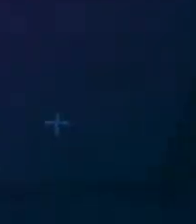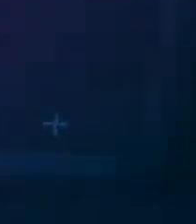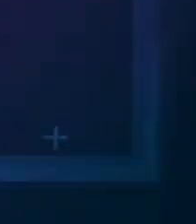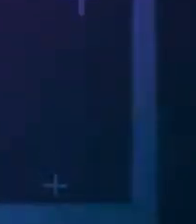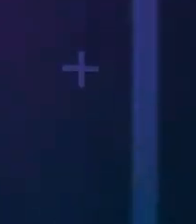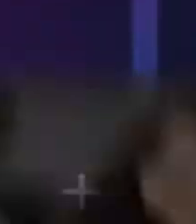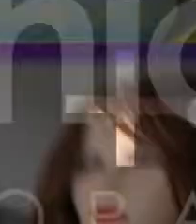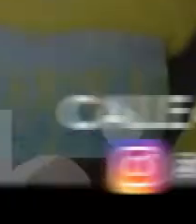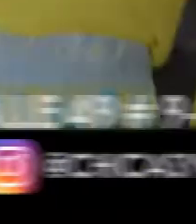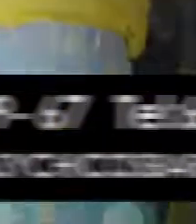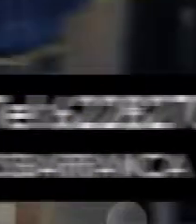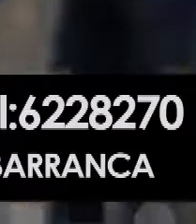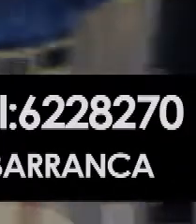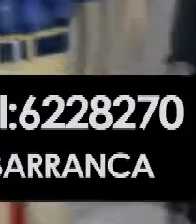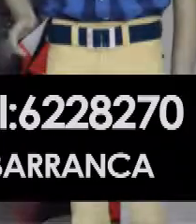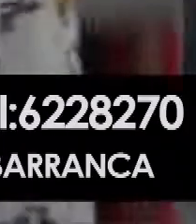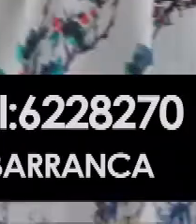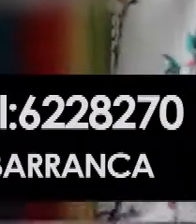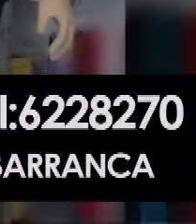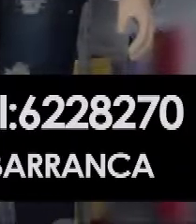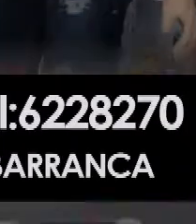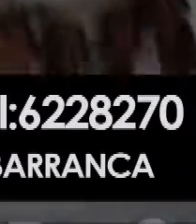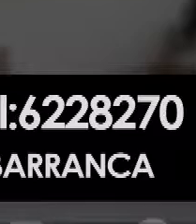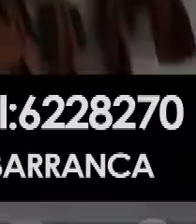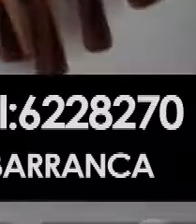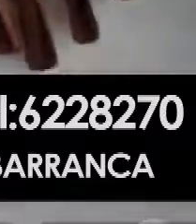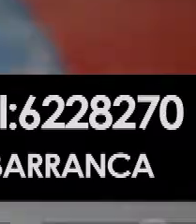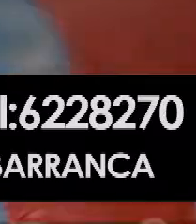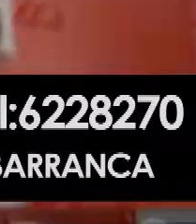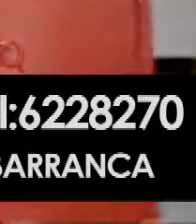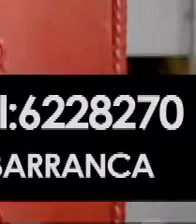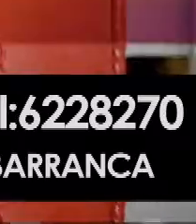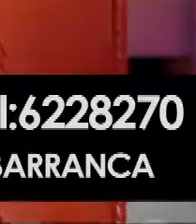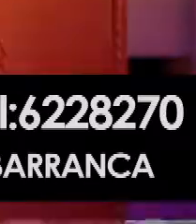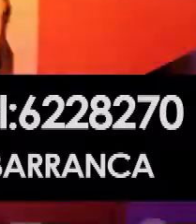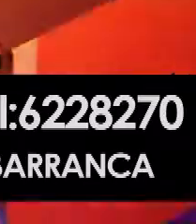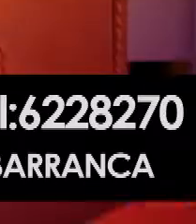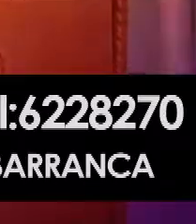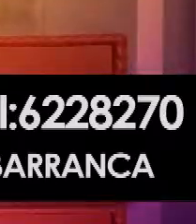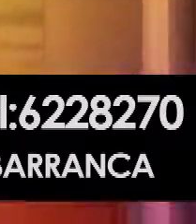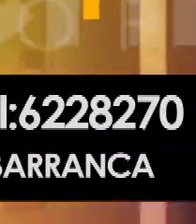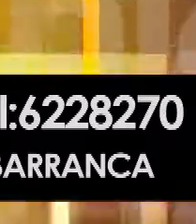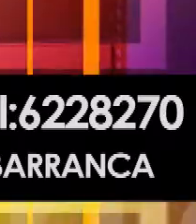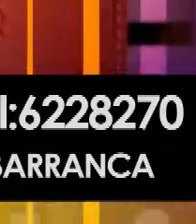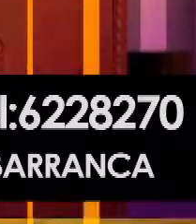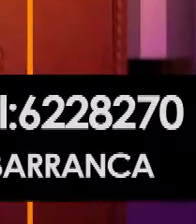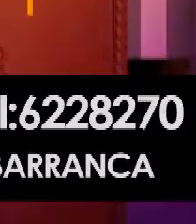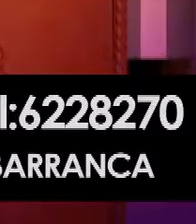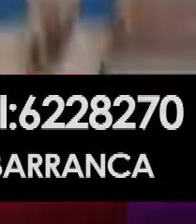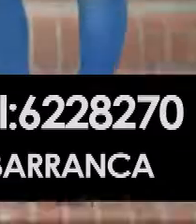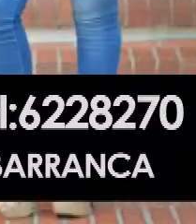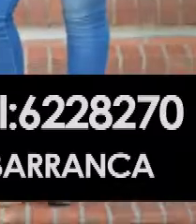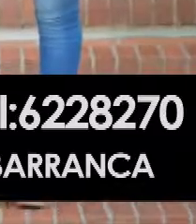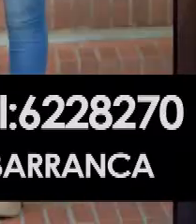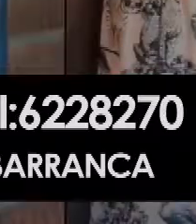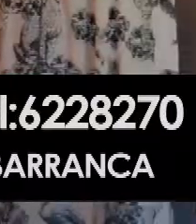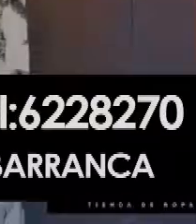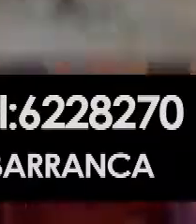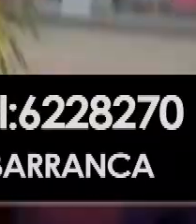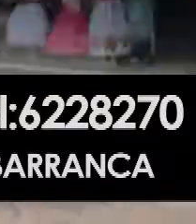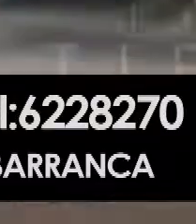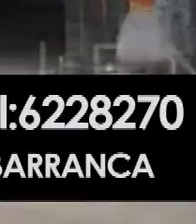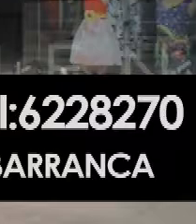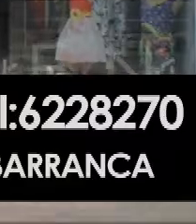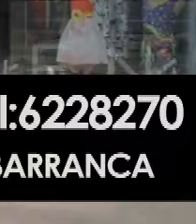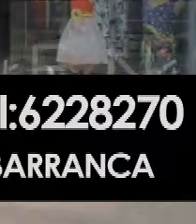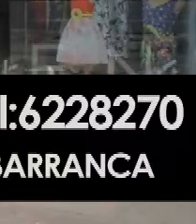En Chicas y Chicos, tienda de ropa, tenemos una amplia variedad de prendas exclusivas para damas, caballeros, niñas y niños, excelentes precios